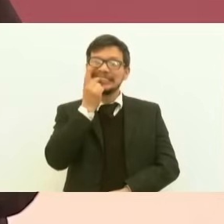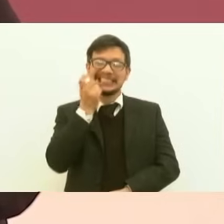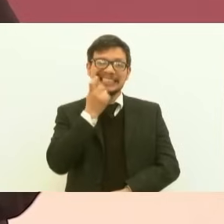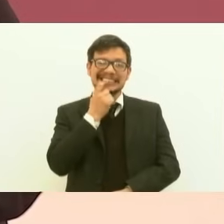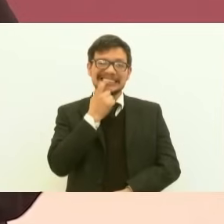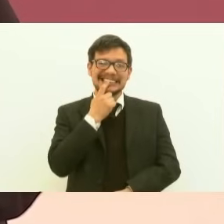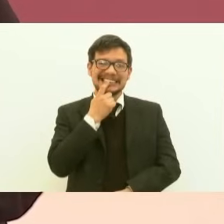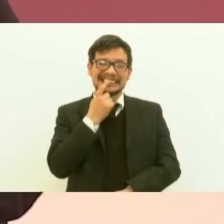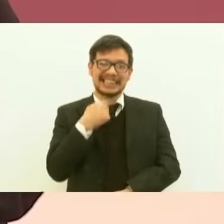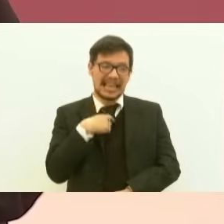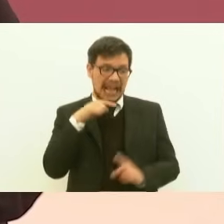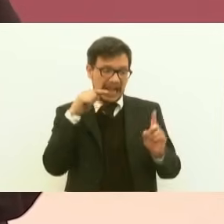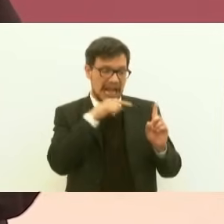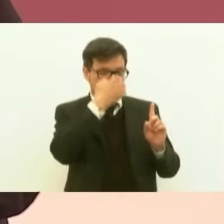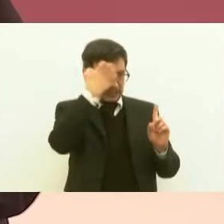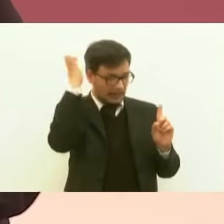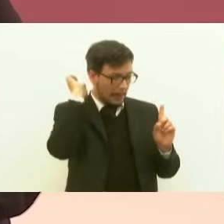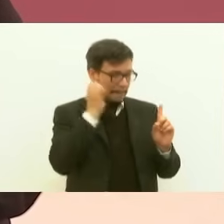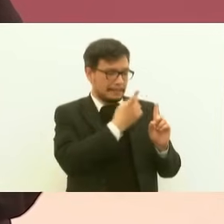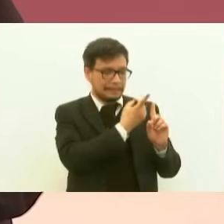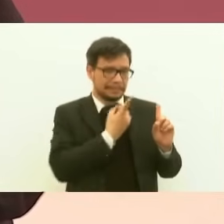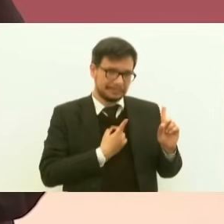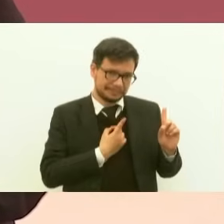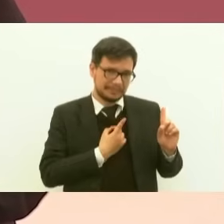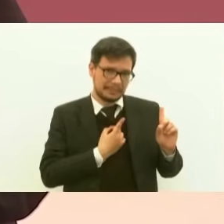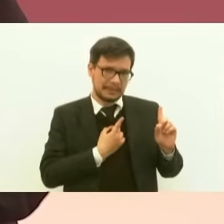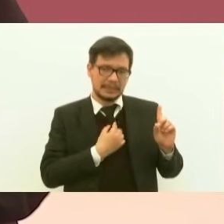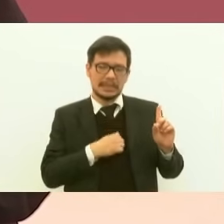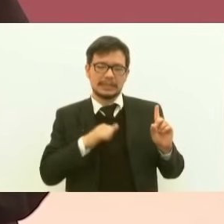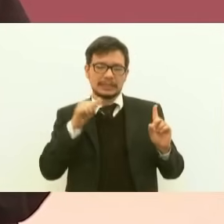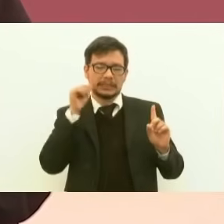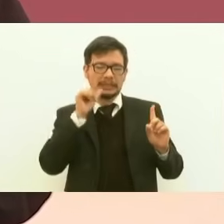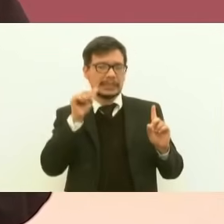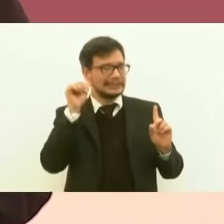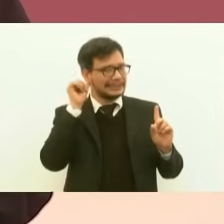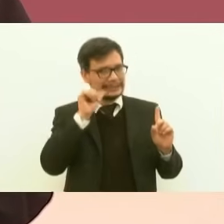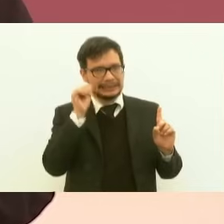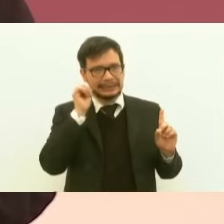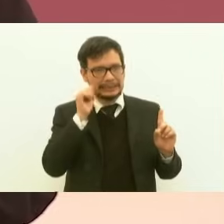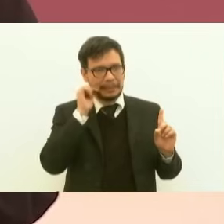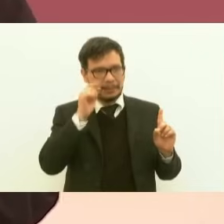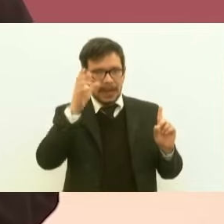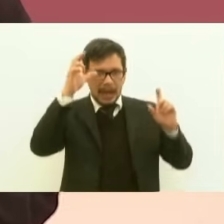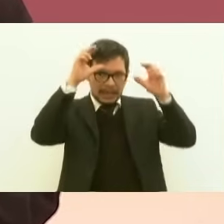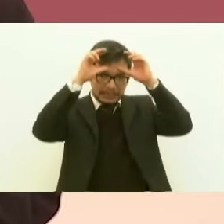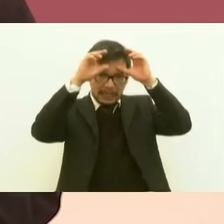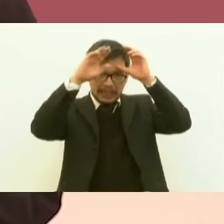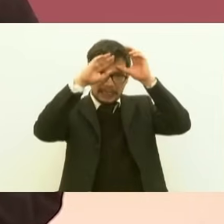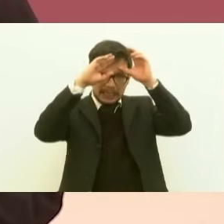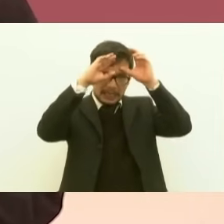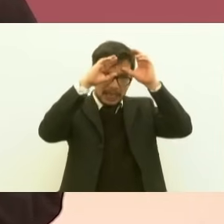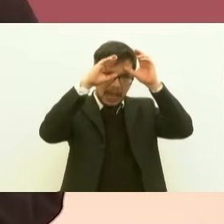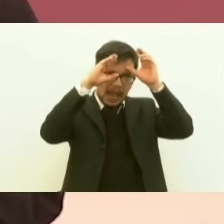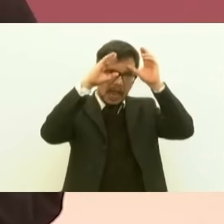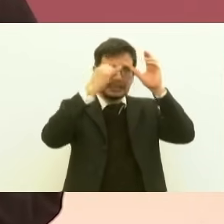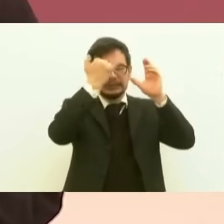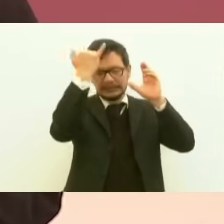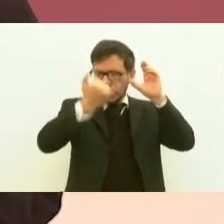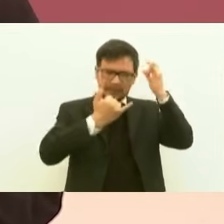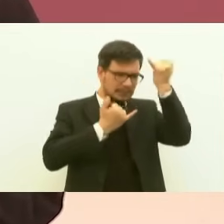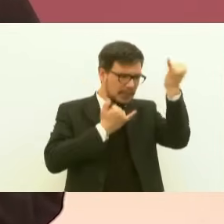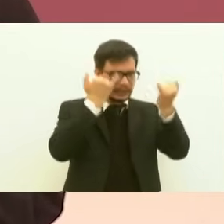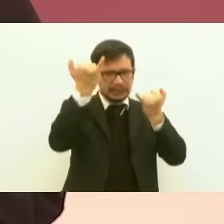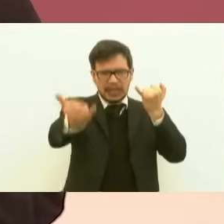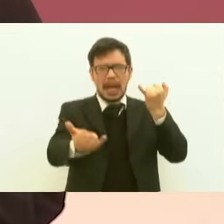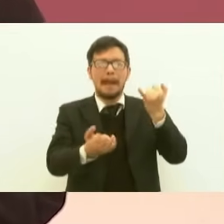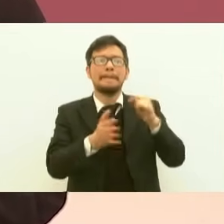me estuvo él planteando, y siempre aquí, porque todo lo que tiene que ver con la salud, como todo lo que tiene que